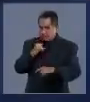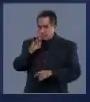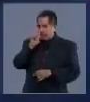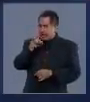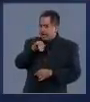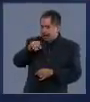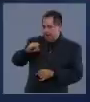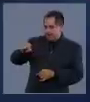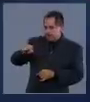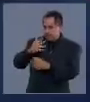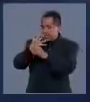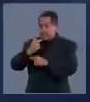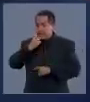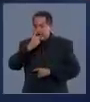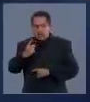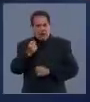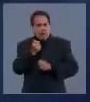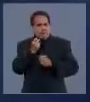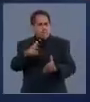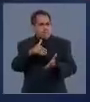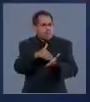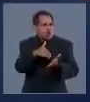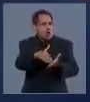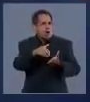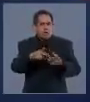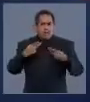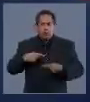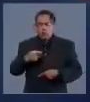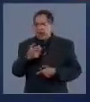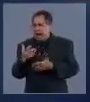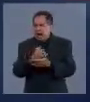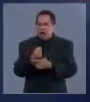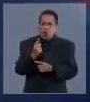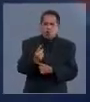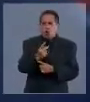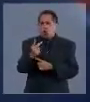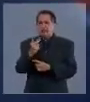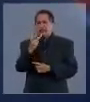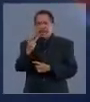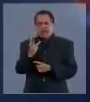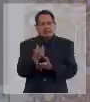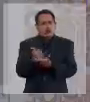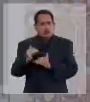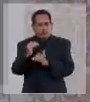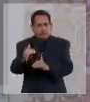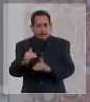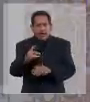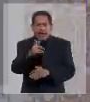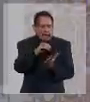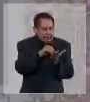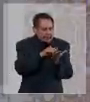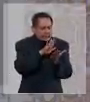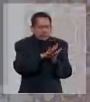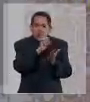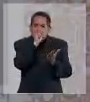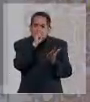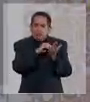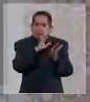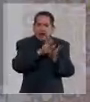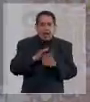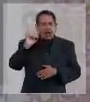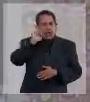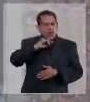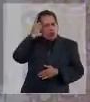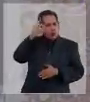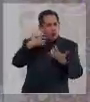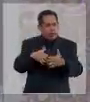Seguro Social, muchísimos millones de mexicanos ganan 1, 2 o 3 salarios mínimos. Así los tienen inscritos los patrones. Y